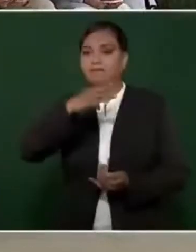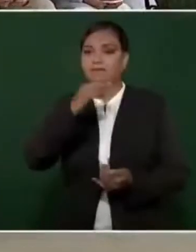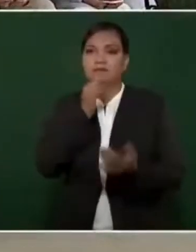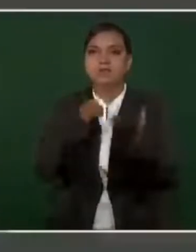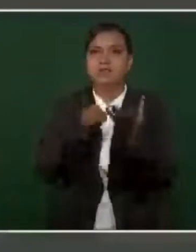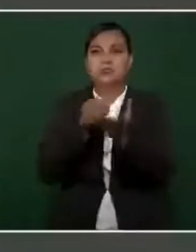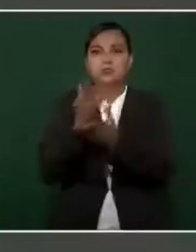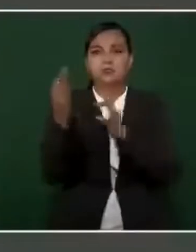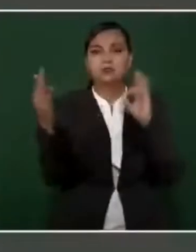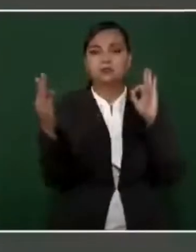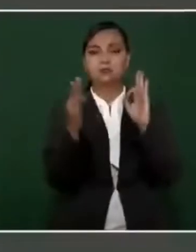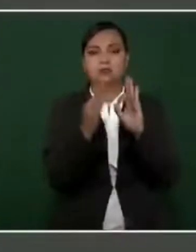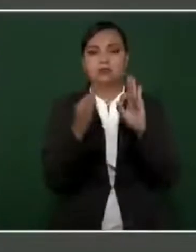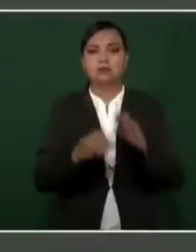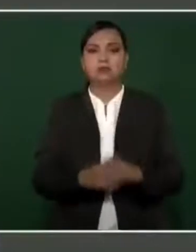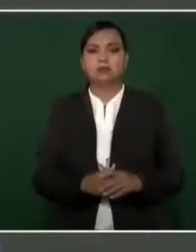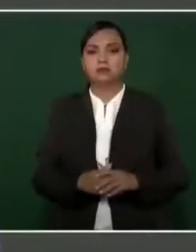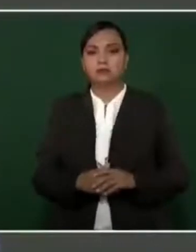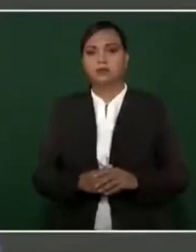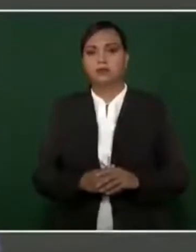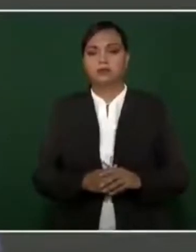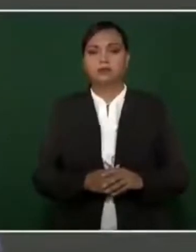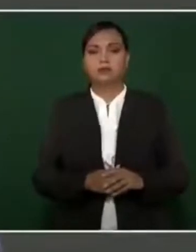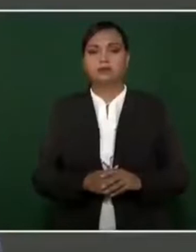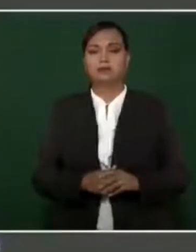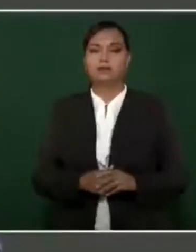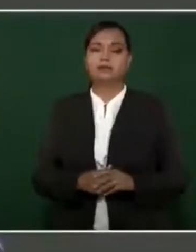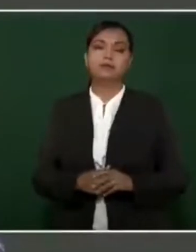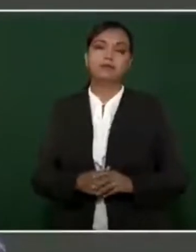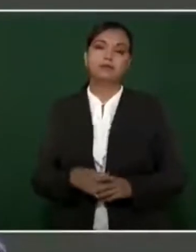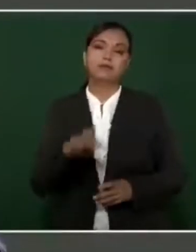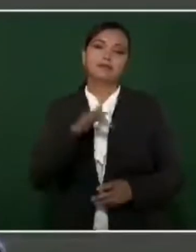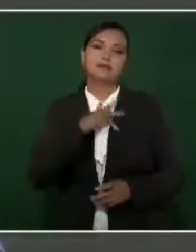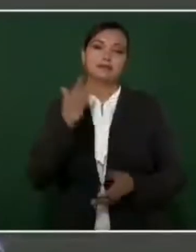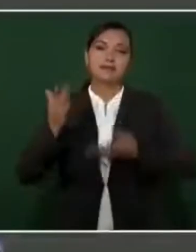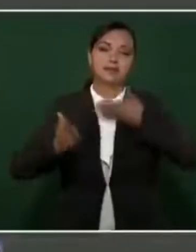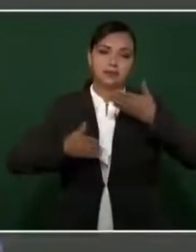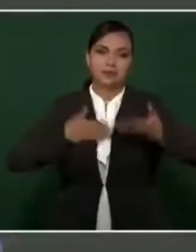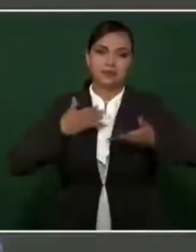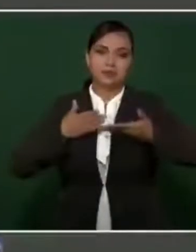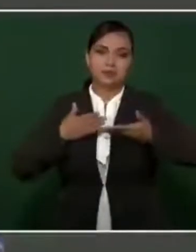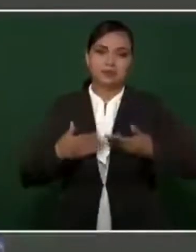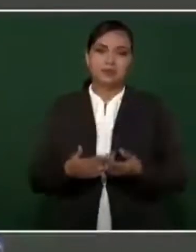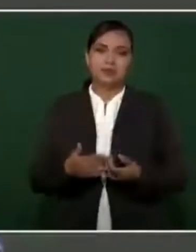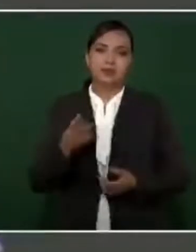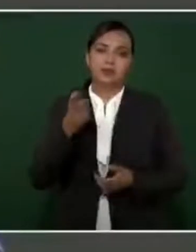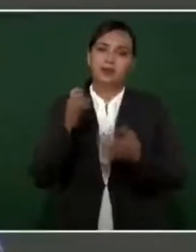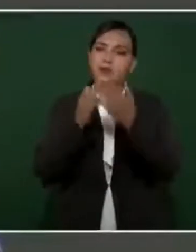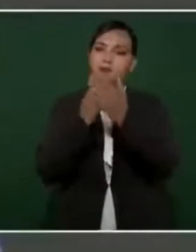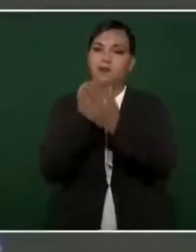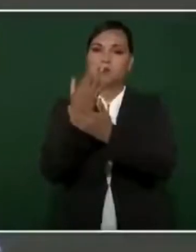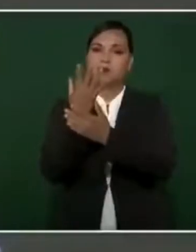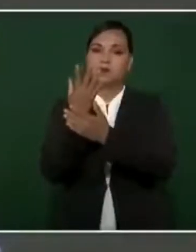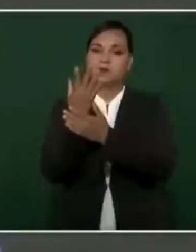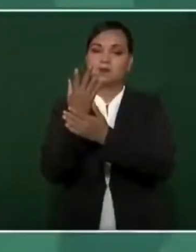adelante. Entonces, estoy muy contento por esta nueva